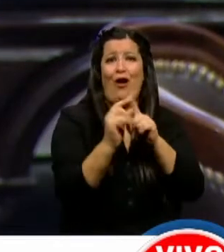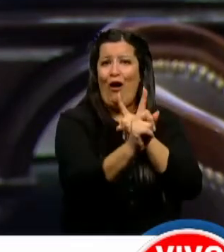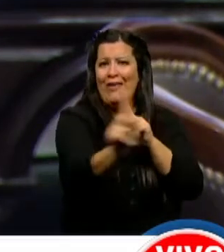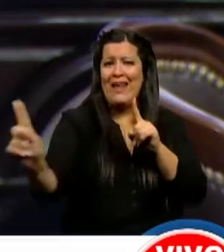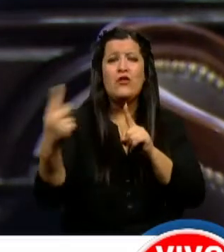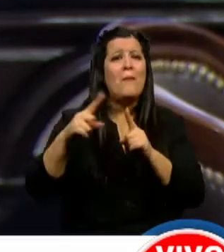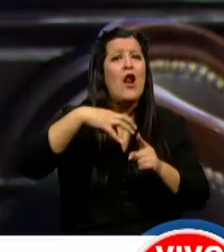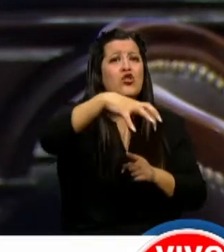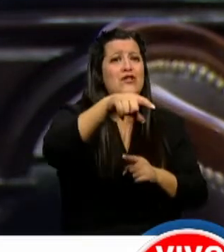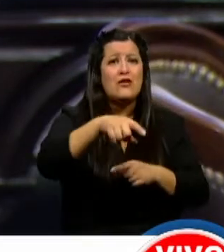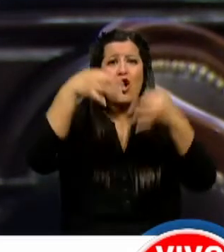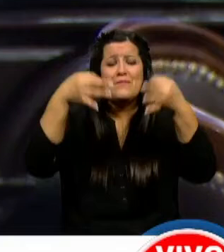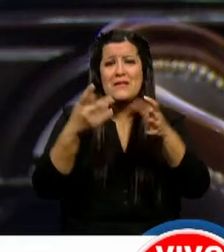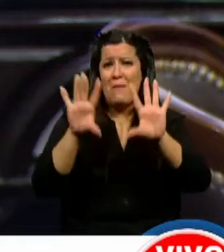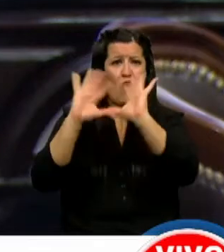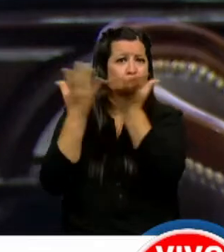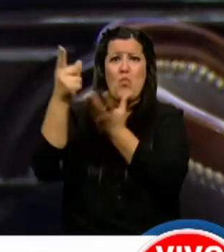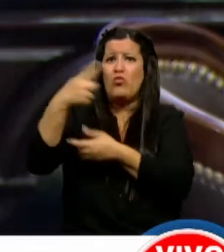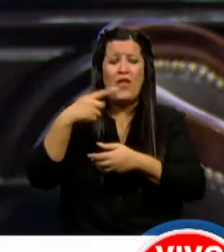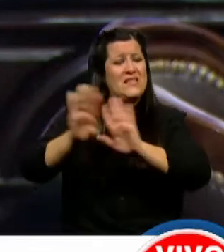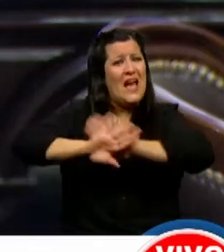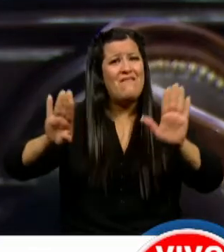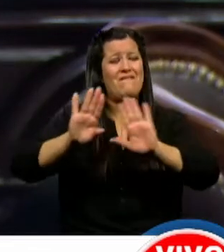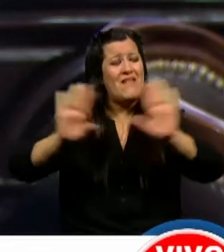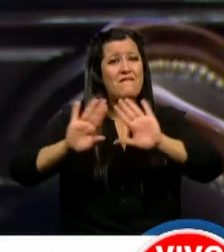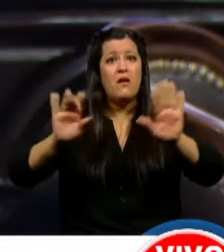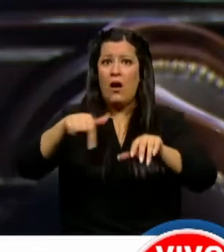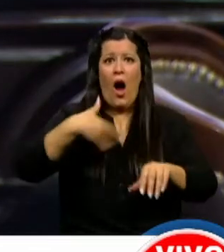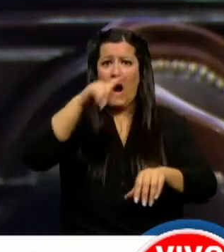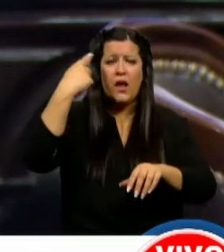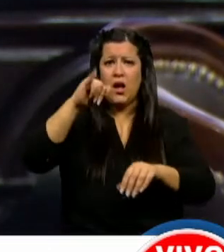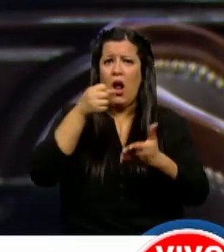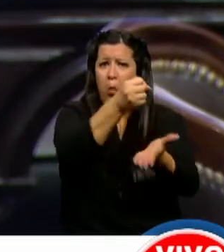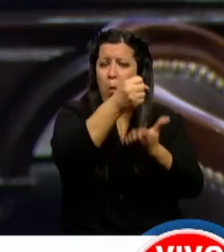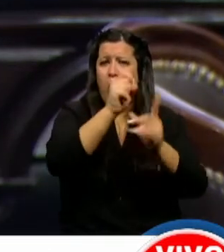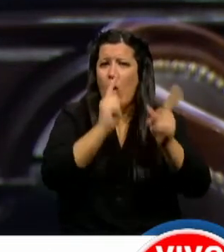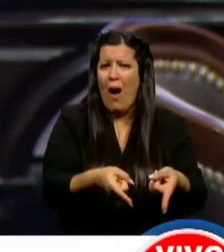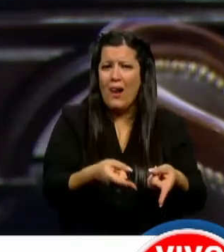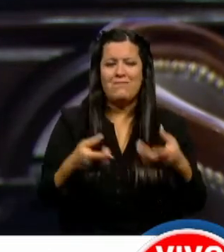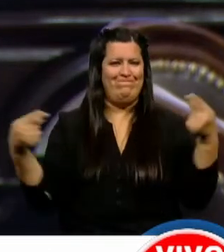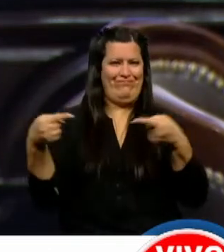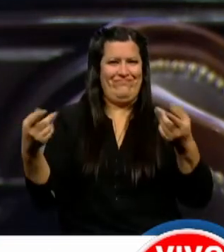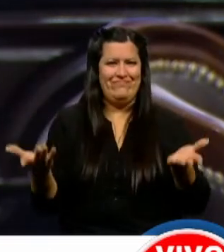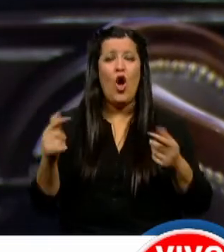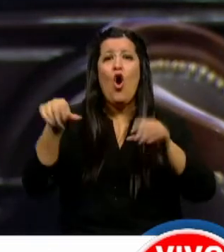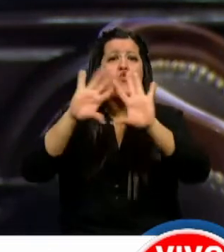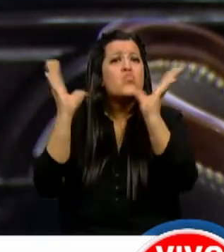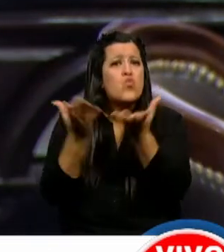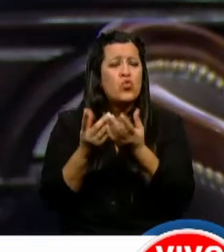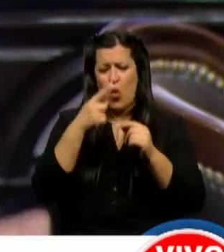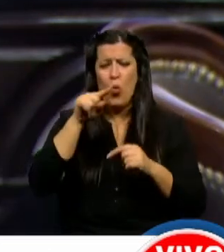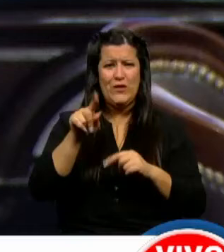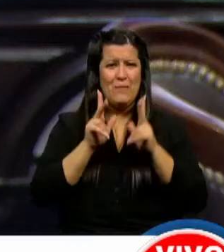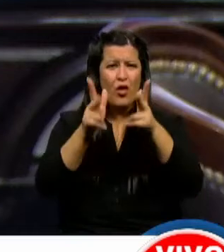sector específico que el mundo está tratando de dejar atrás. Por último, hoy en el mundo, hubo